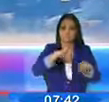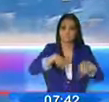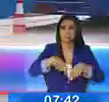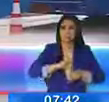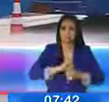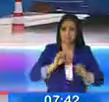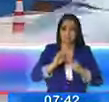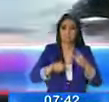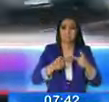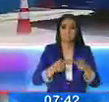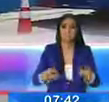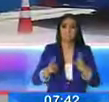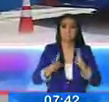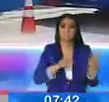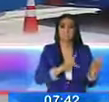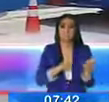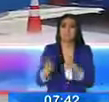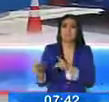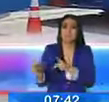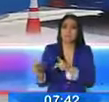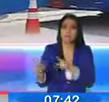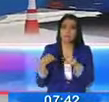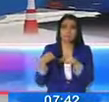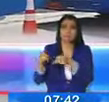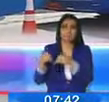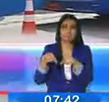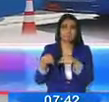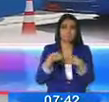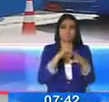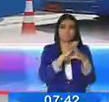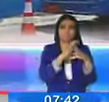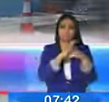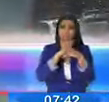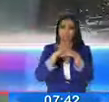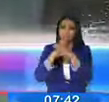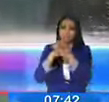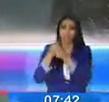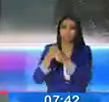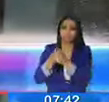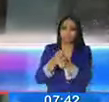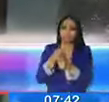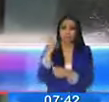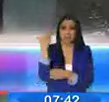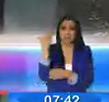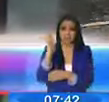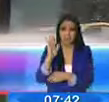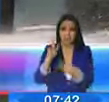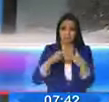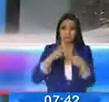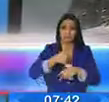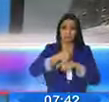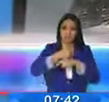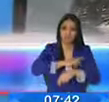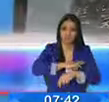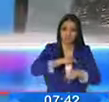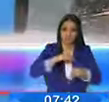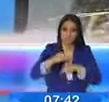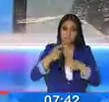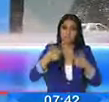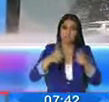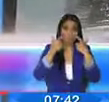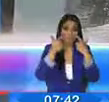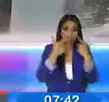en el marco del plan de optimización del transporte público impulsado por la alcaldía la emt ha fiscalizado